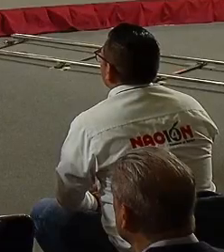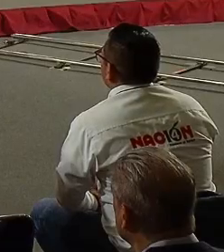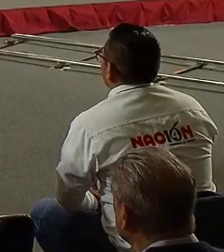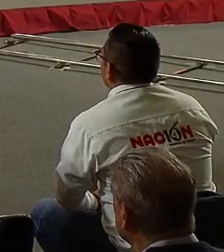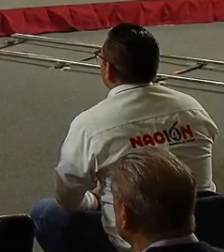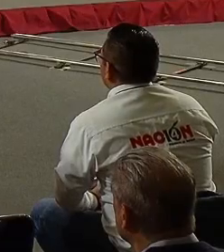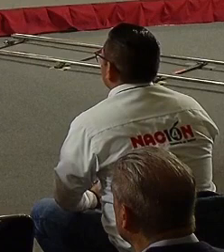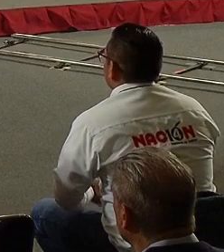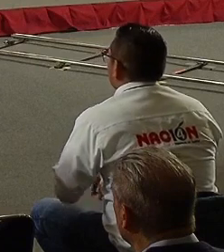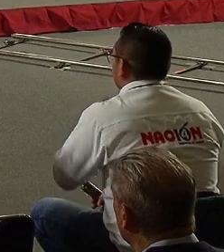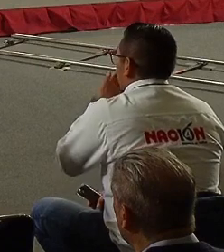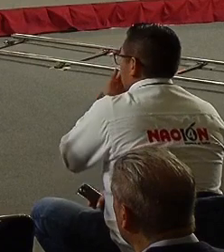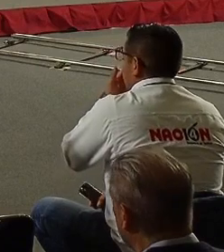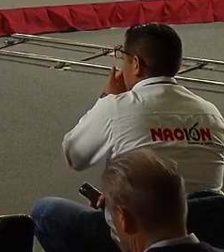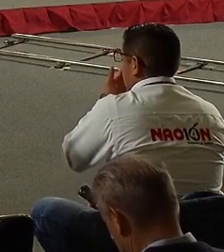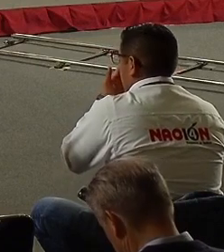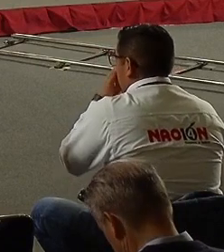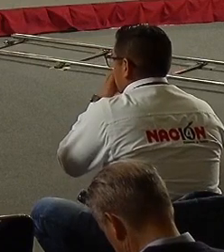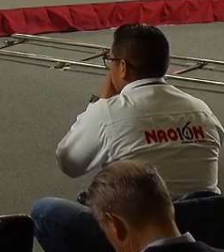la información.